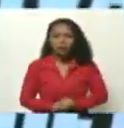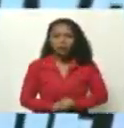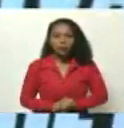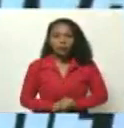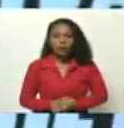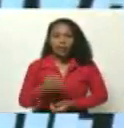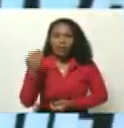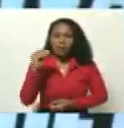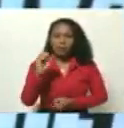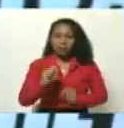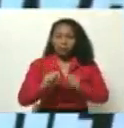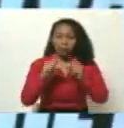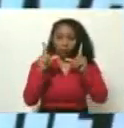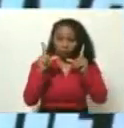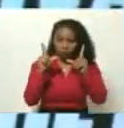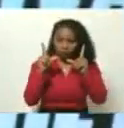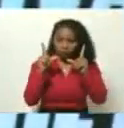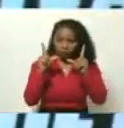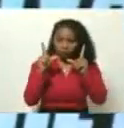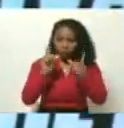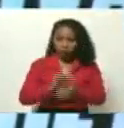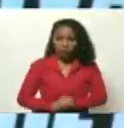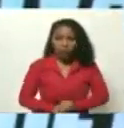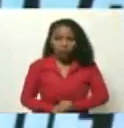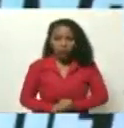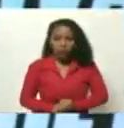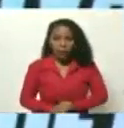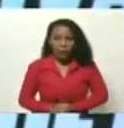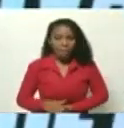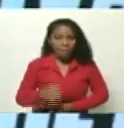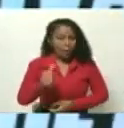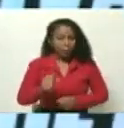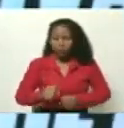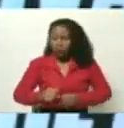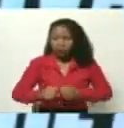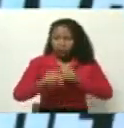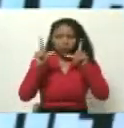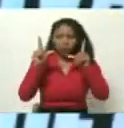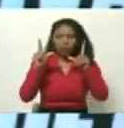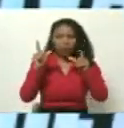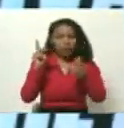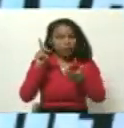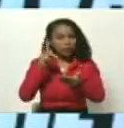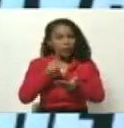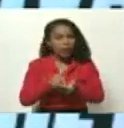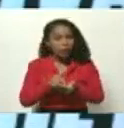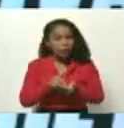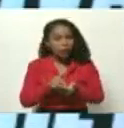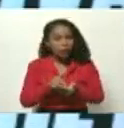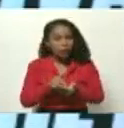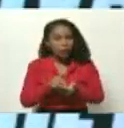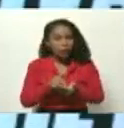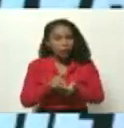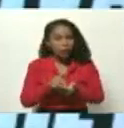y más increíbles. Más increíble. Llegar